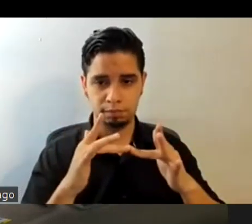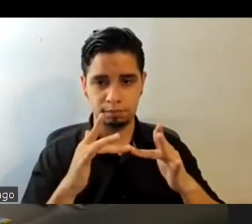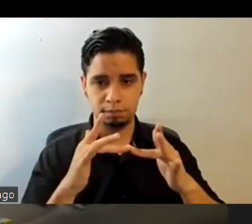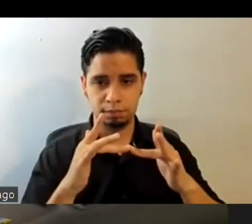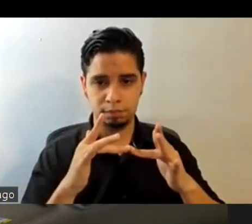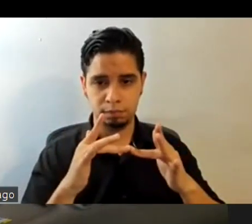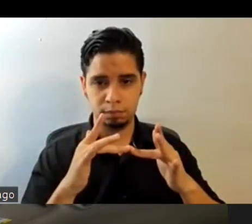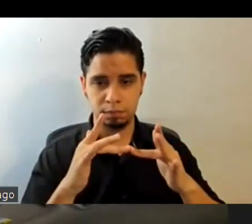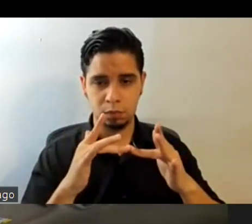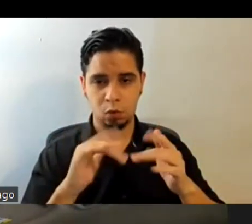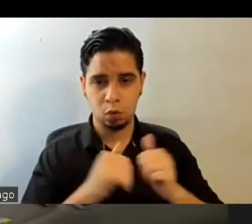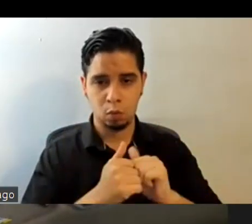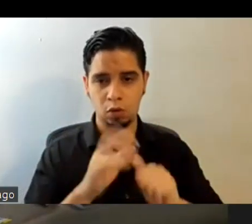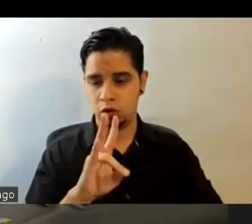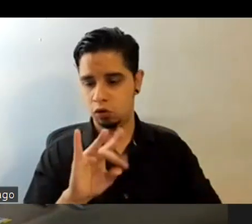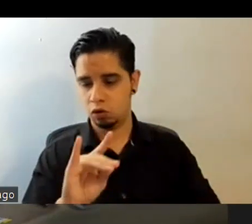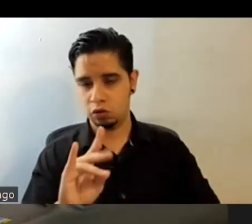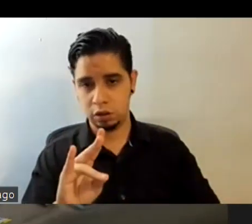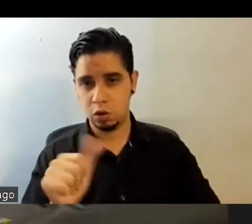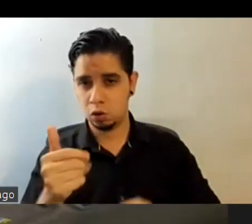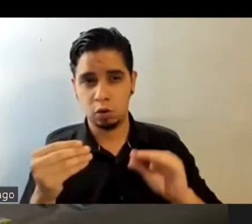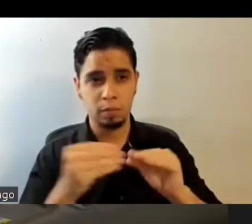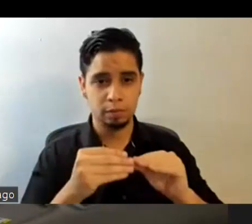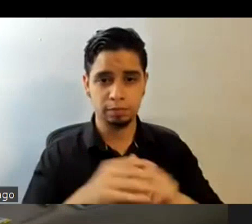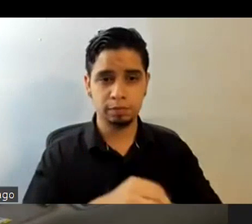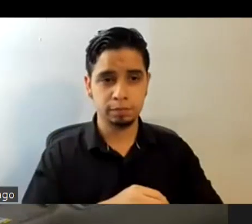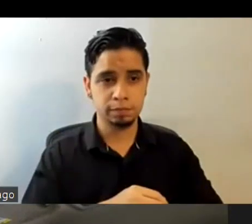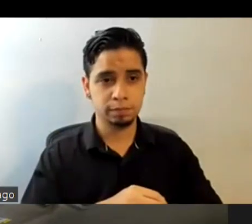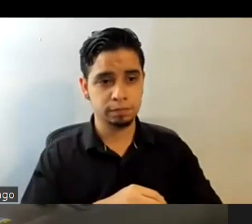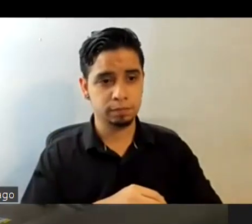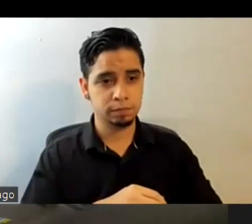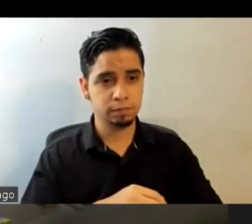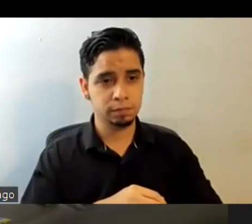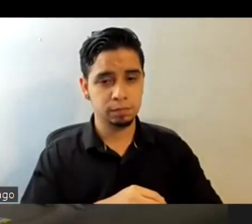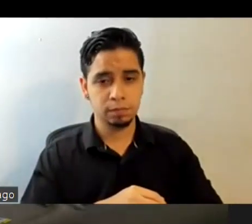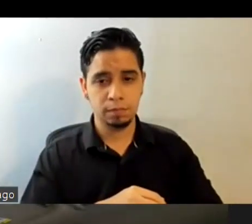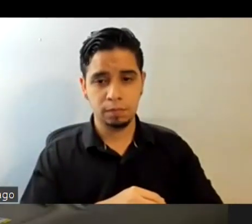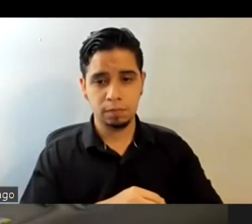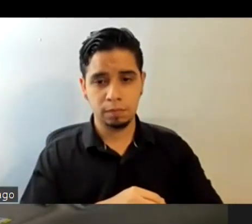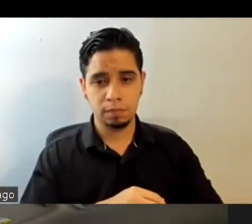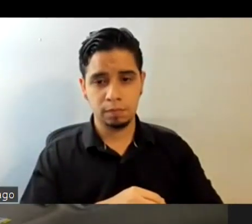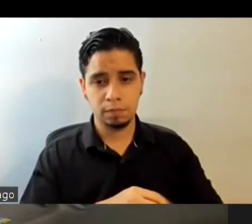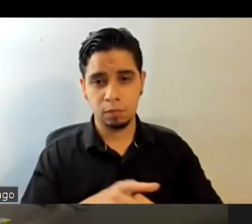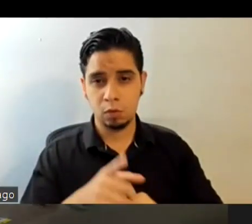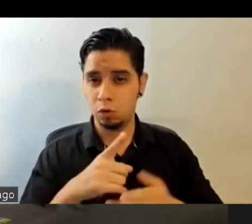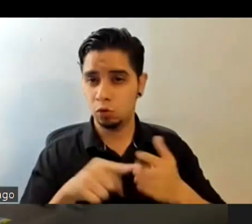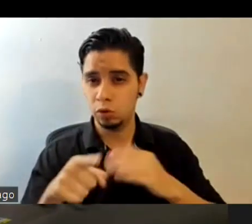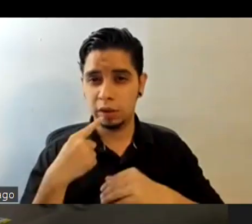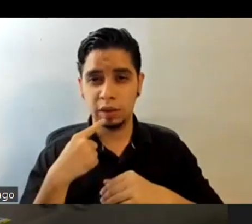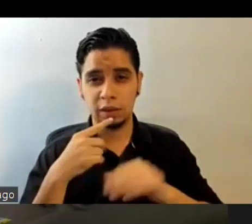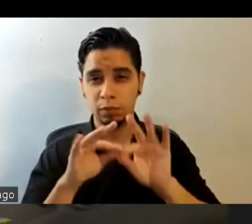Libro 787 y otros más. Ah, exacto, sí. Ajá. Pero Bien. entonces, lo que tú dijiste es bien